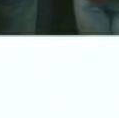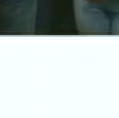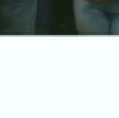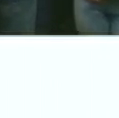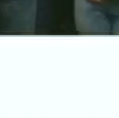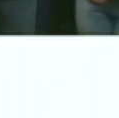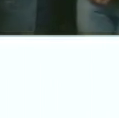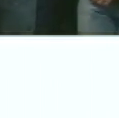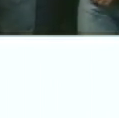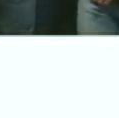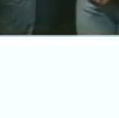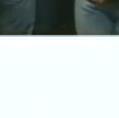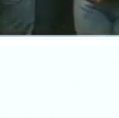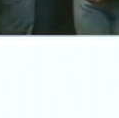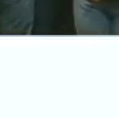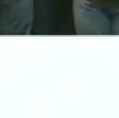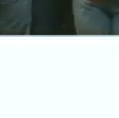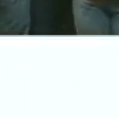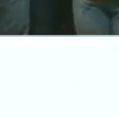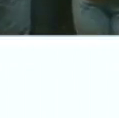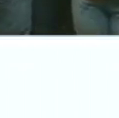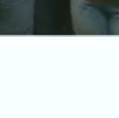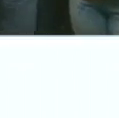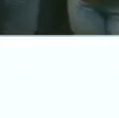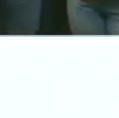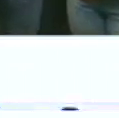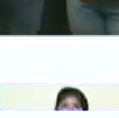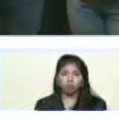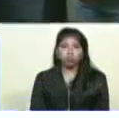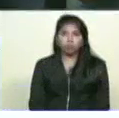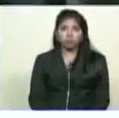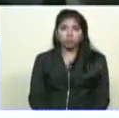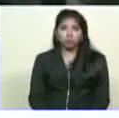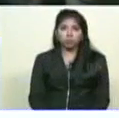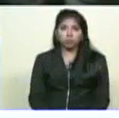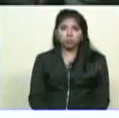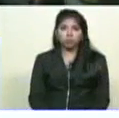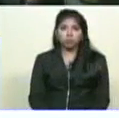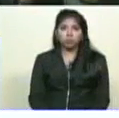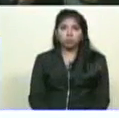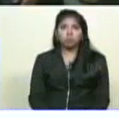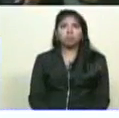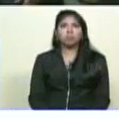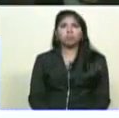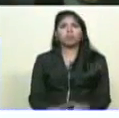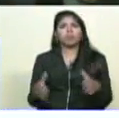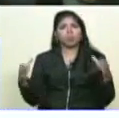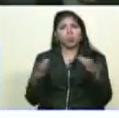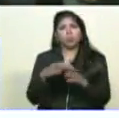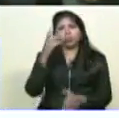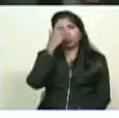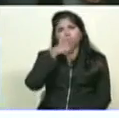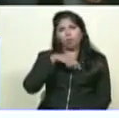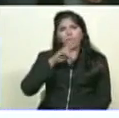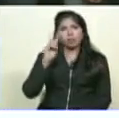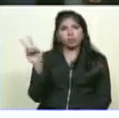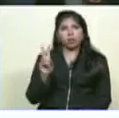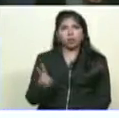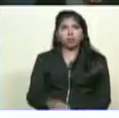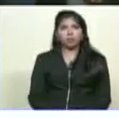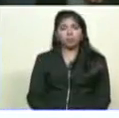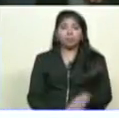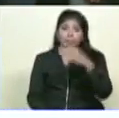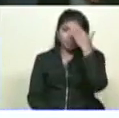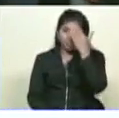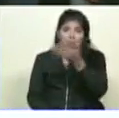sociorrevolucionario, socialista que haya existido en la historia de la humanidad. El movimiento Somos Venezuela. Bueno, saludos a